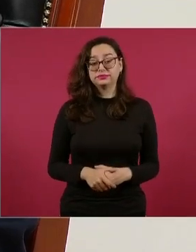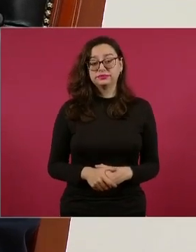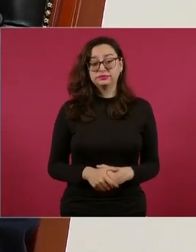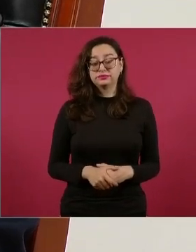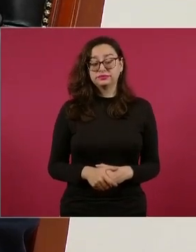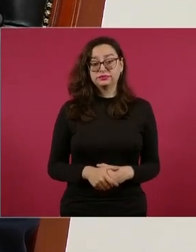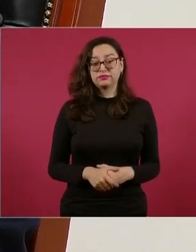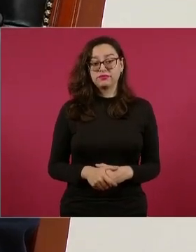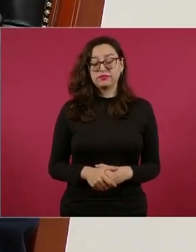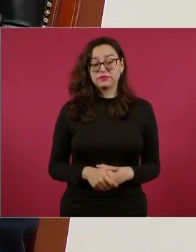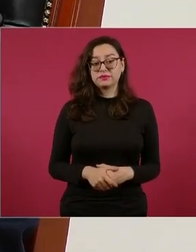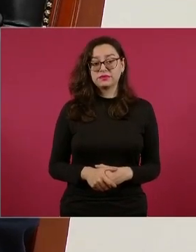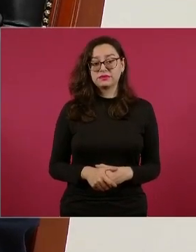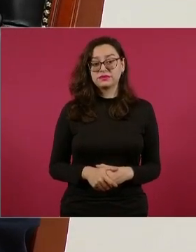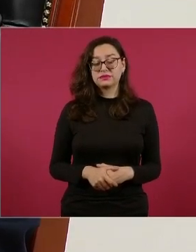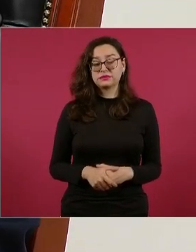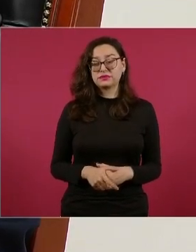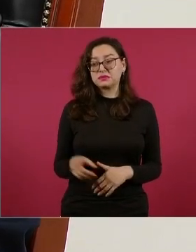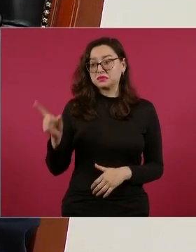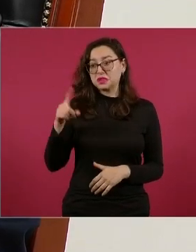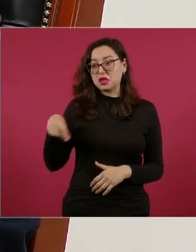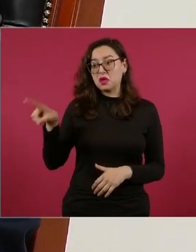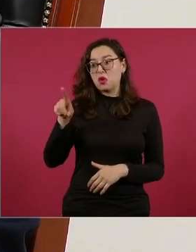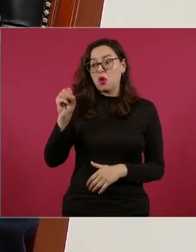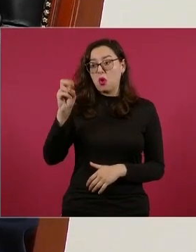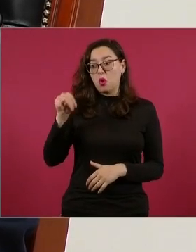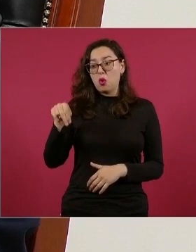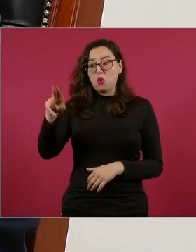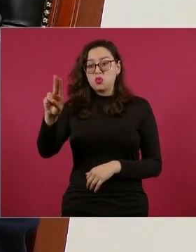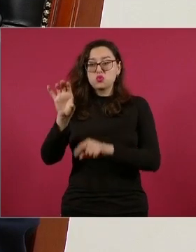ellos no actúan, estos organismos de la ONU.